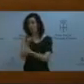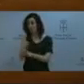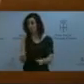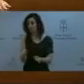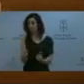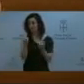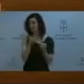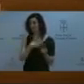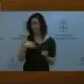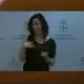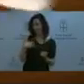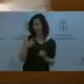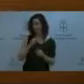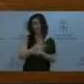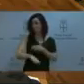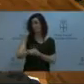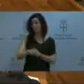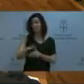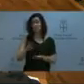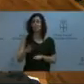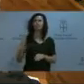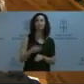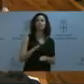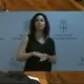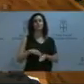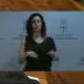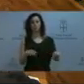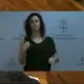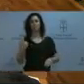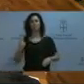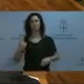que son las personas con diversidad funcional. Gracias. Gracias. Gracias. Gracias. Gracias.